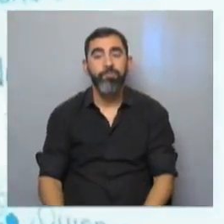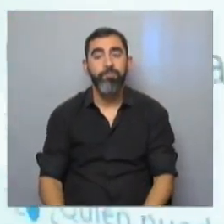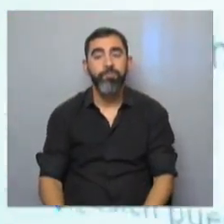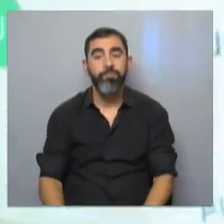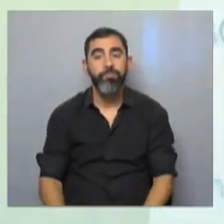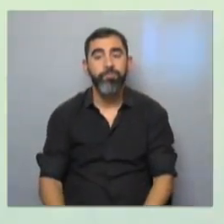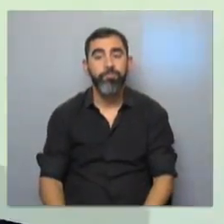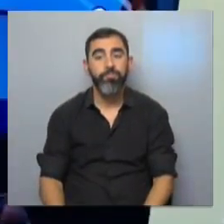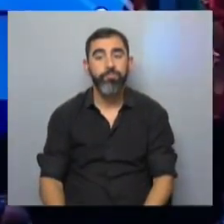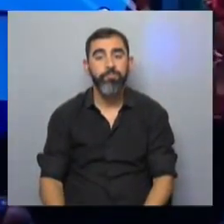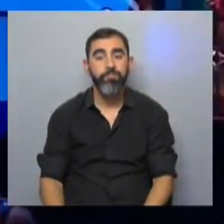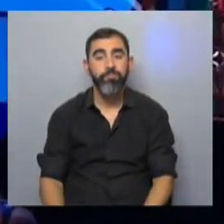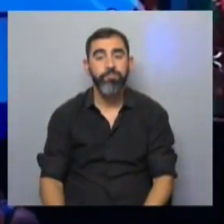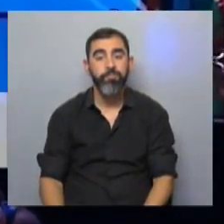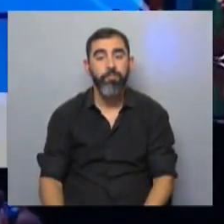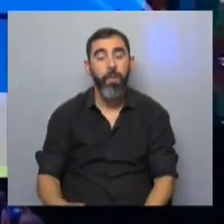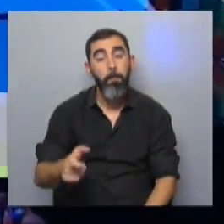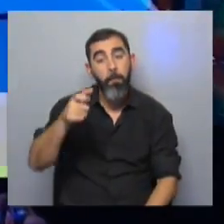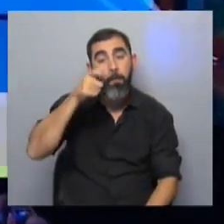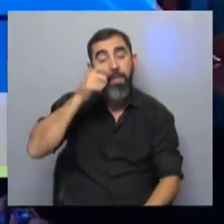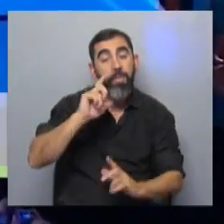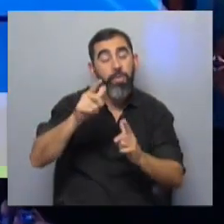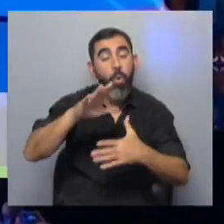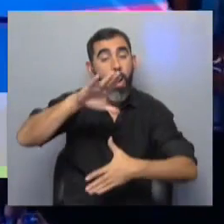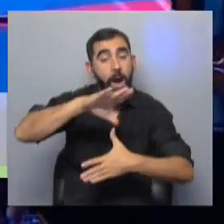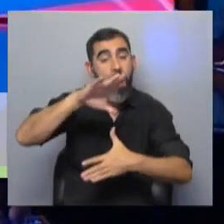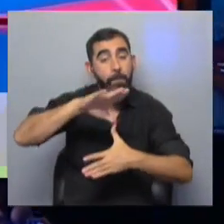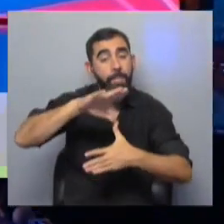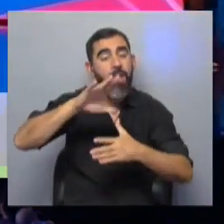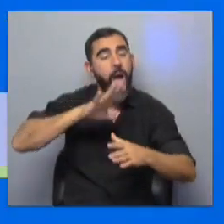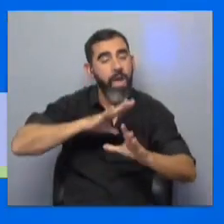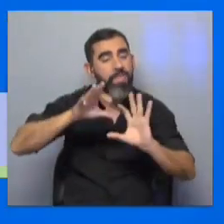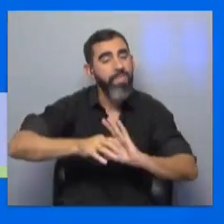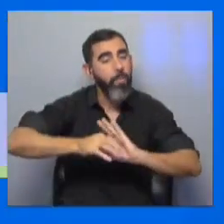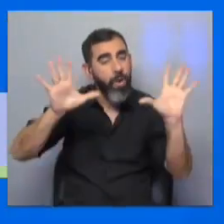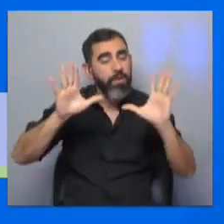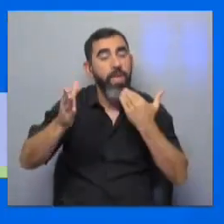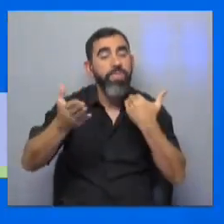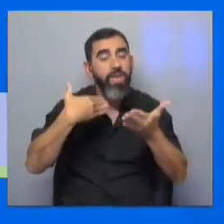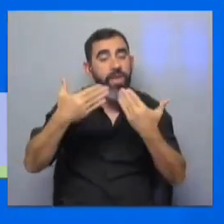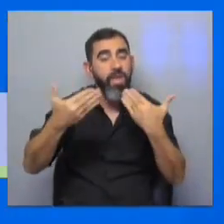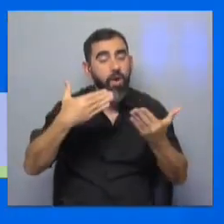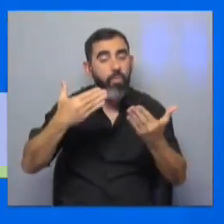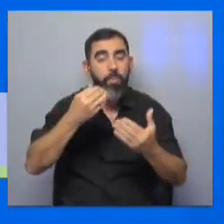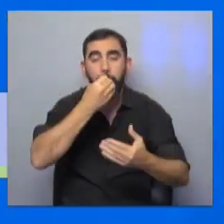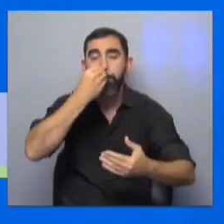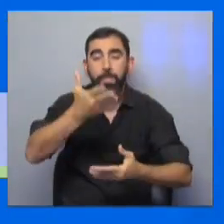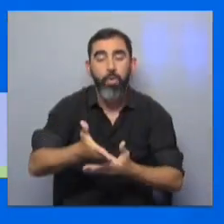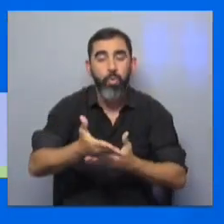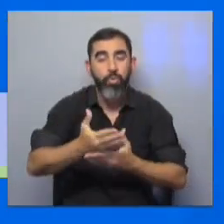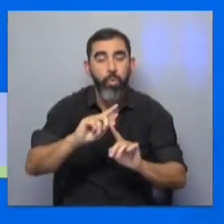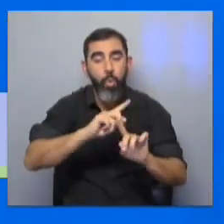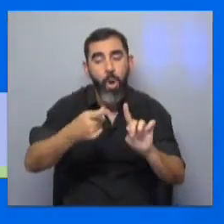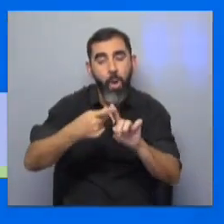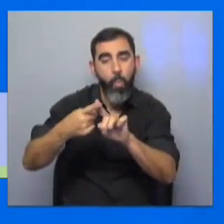2019. Biden dijo que en las Américas prima la democracia y el diálogo como forma de manejar los